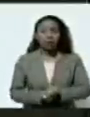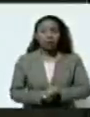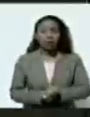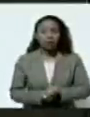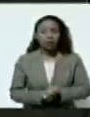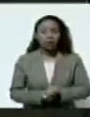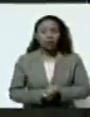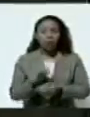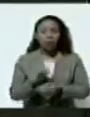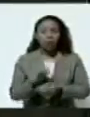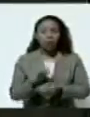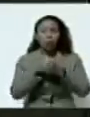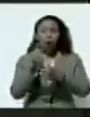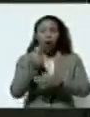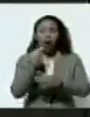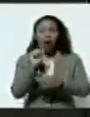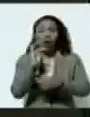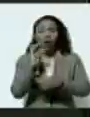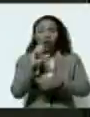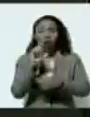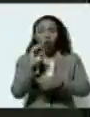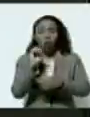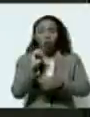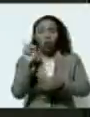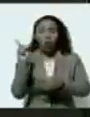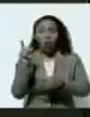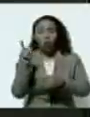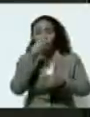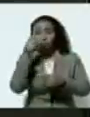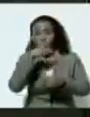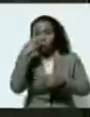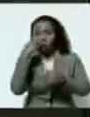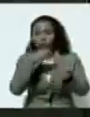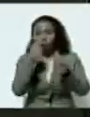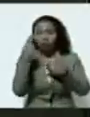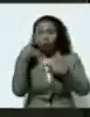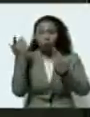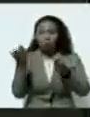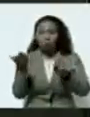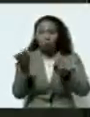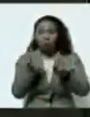O el delincuente Garófalo. O el narcotraficante Garófalo.